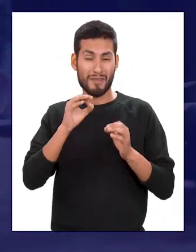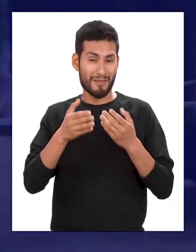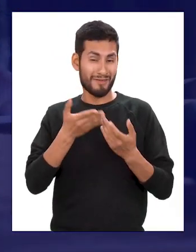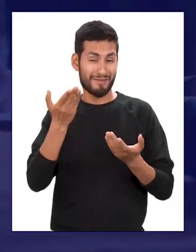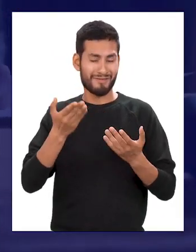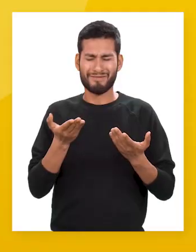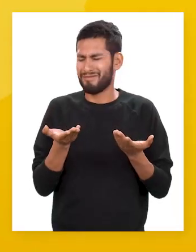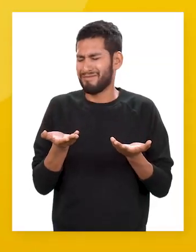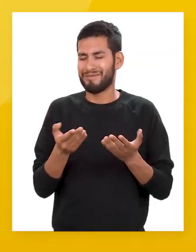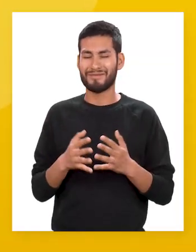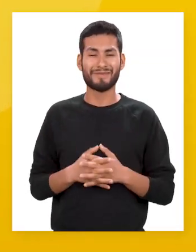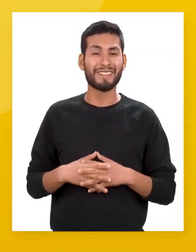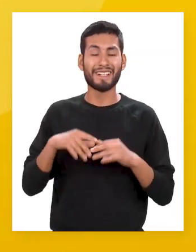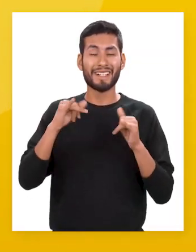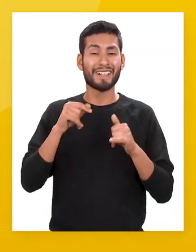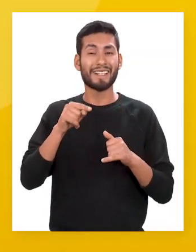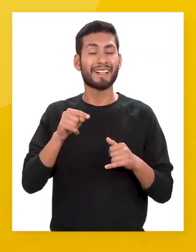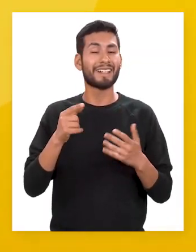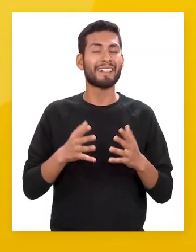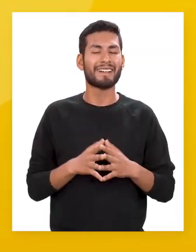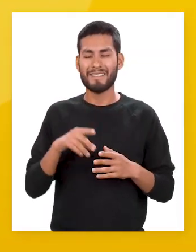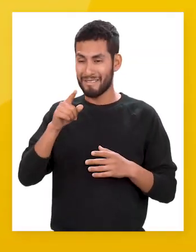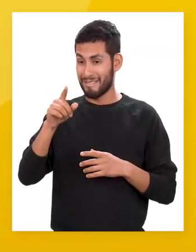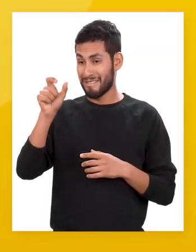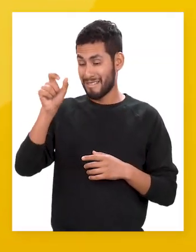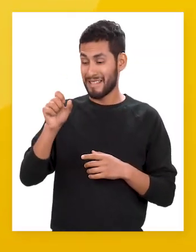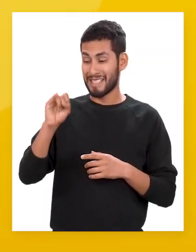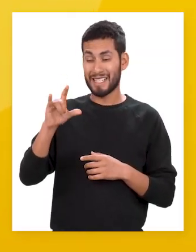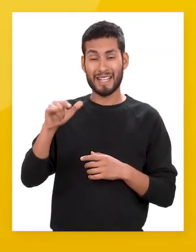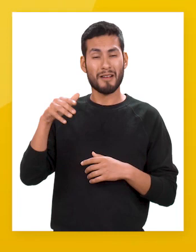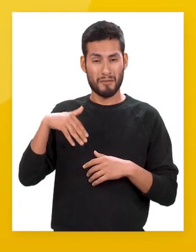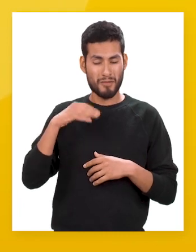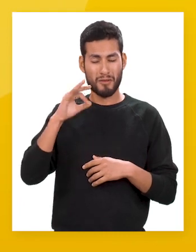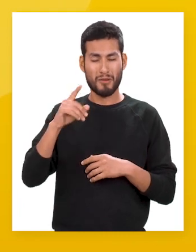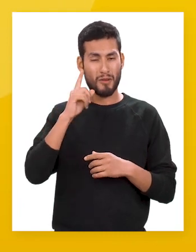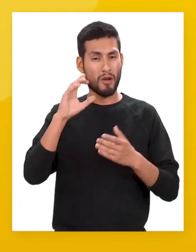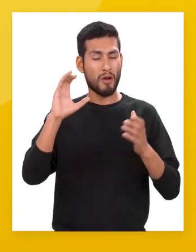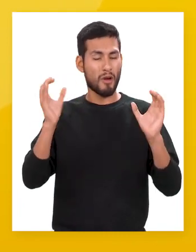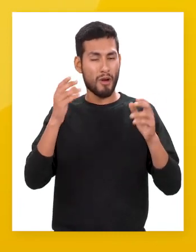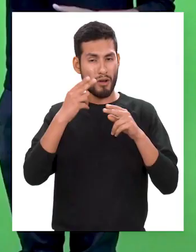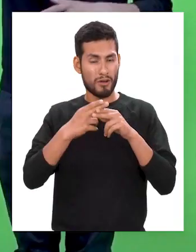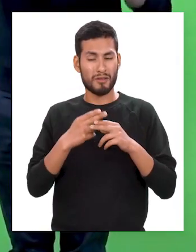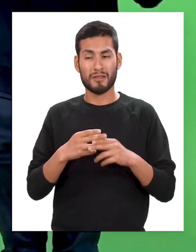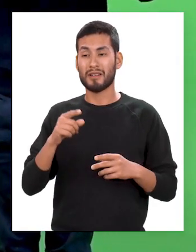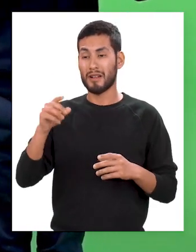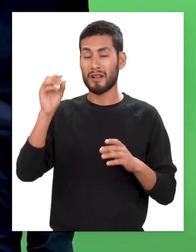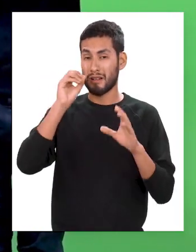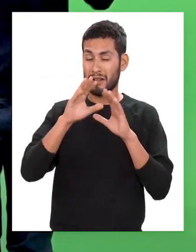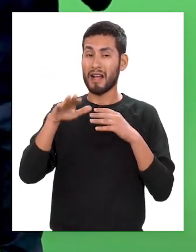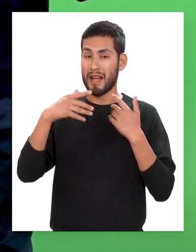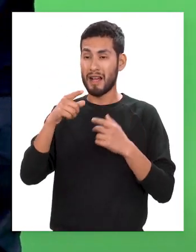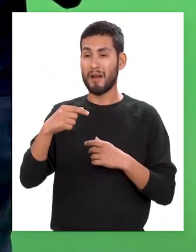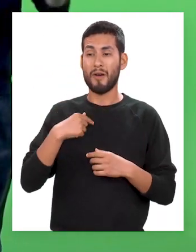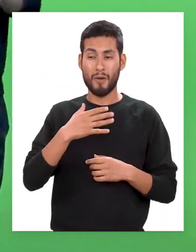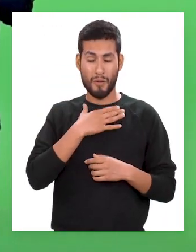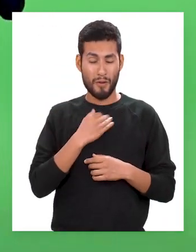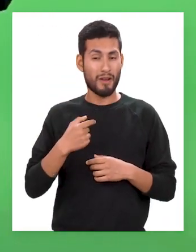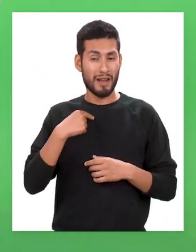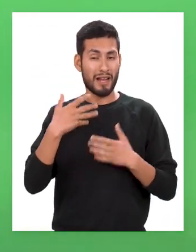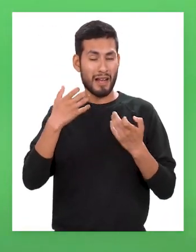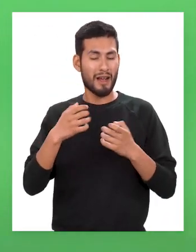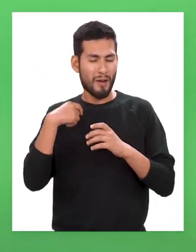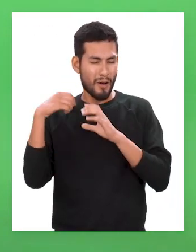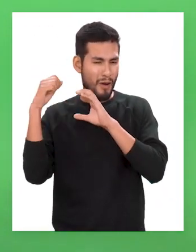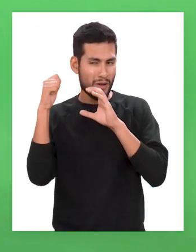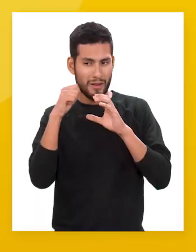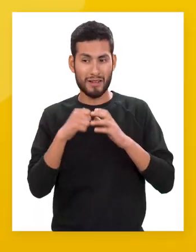¿cierto? Facilísimo. Hasta una sílaba puede ser una palabra homófona. En el set de televisión hay una cámara que me